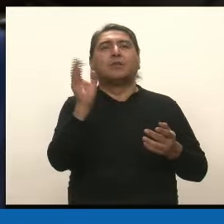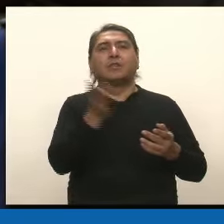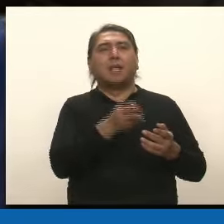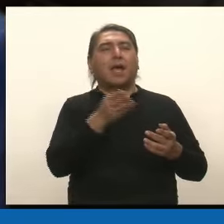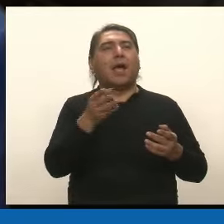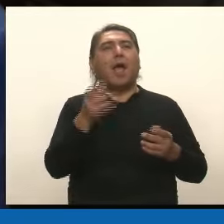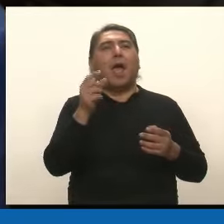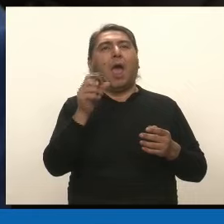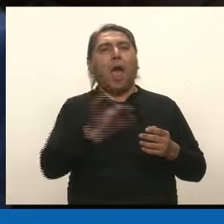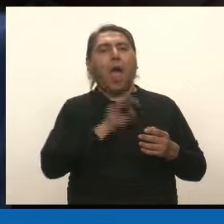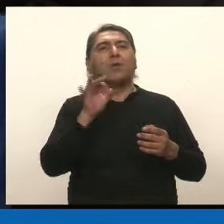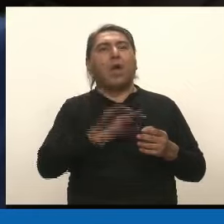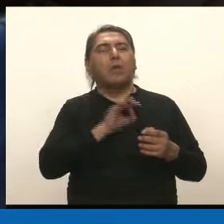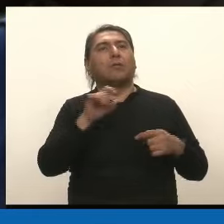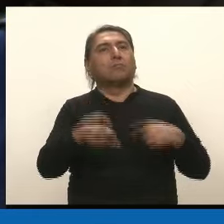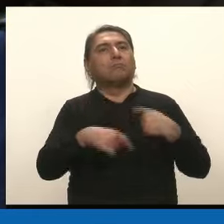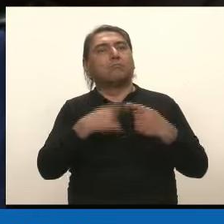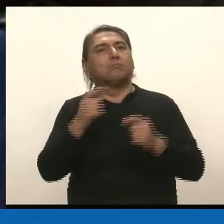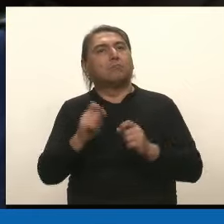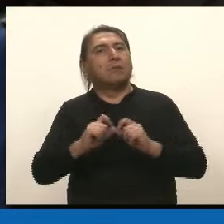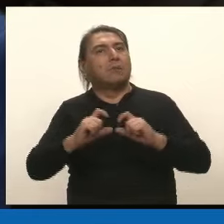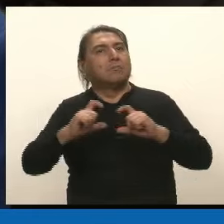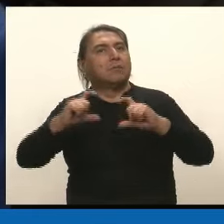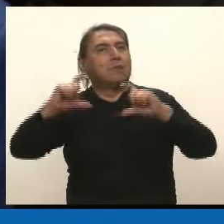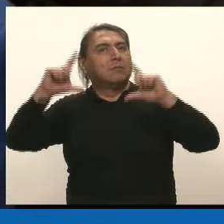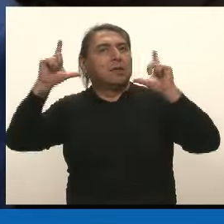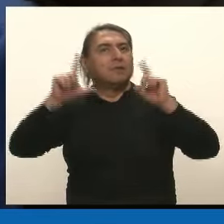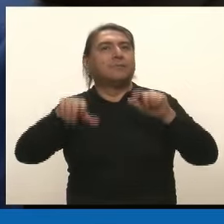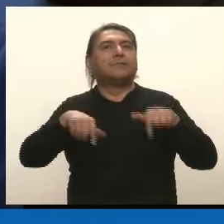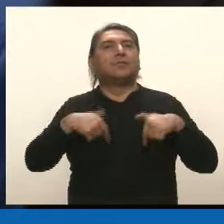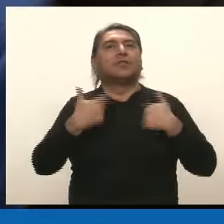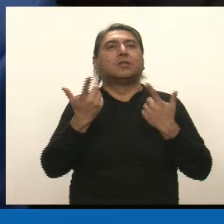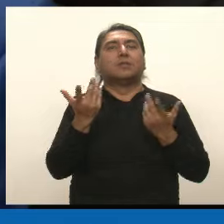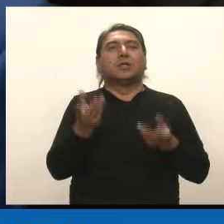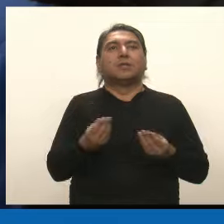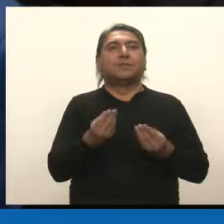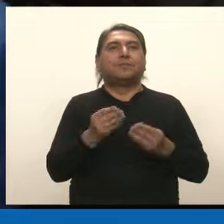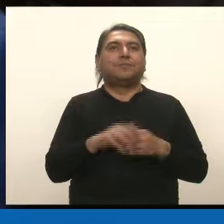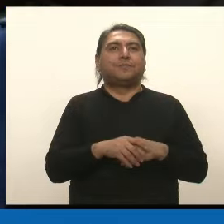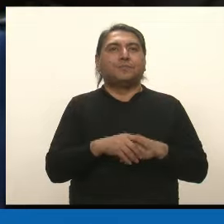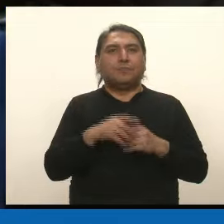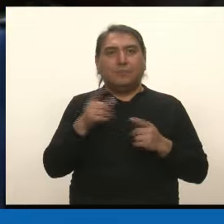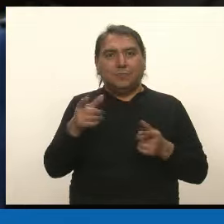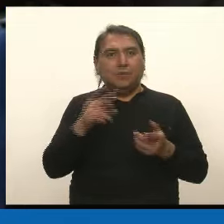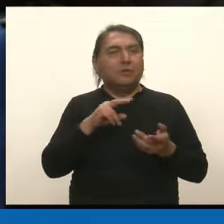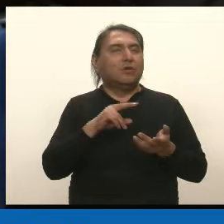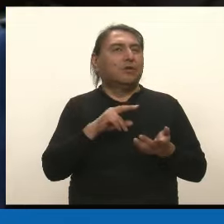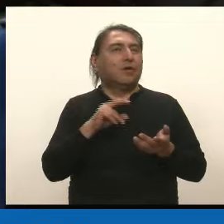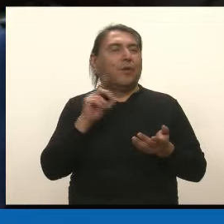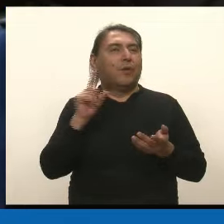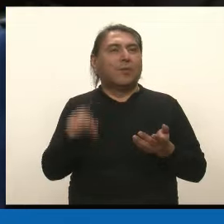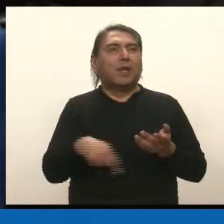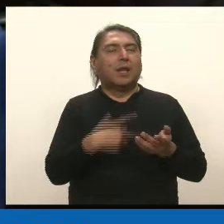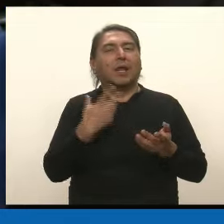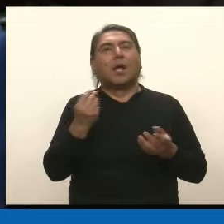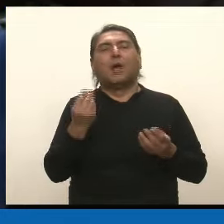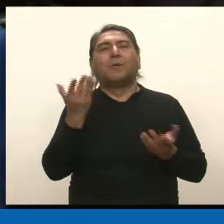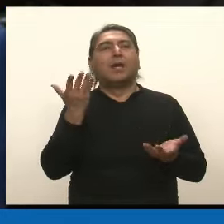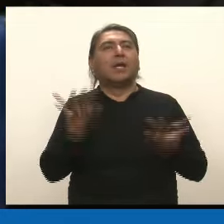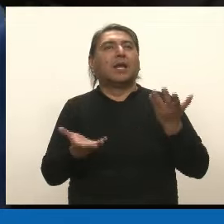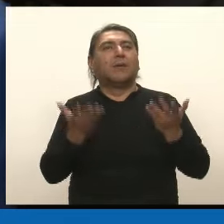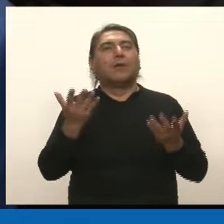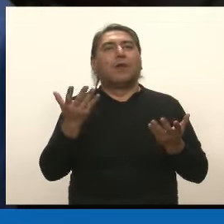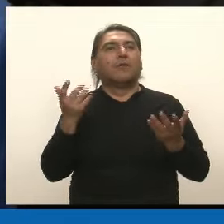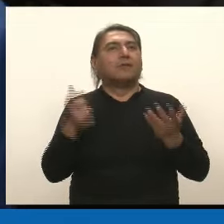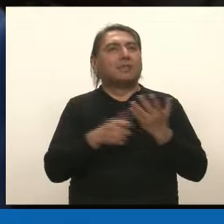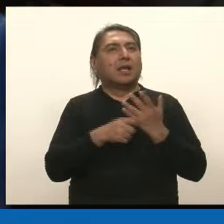cual pusieron que es difícil de calcular pero sin embargo complica el equilibrio fiscal y nos va a llevar